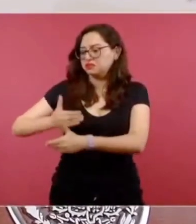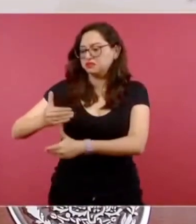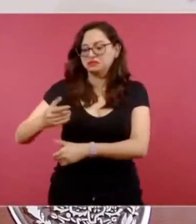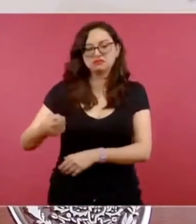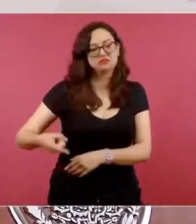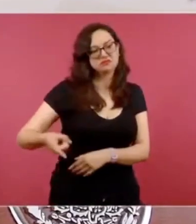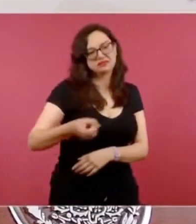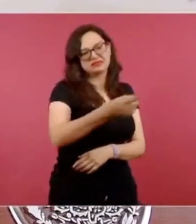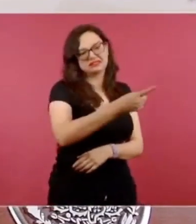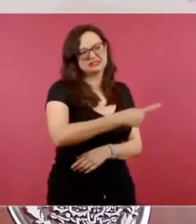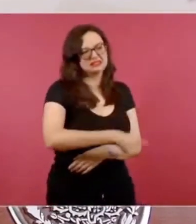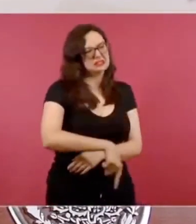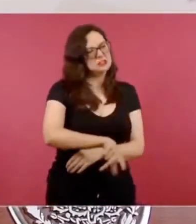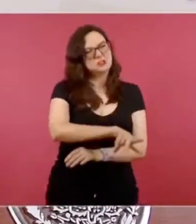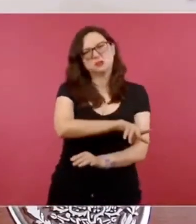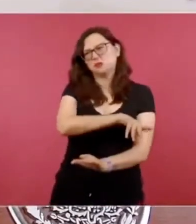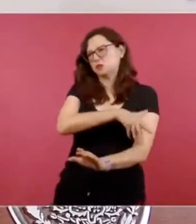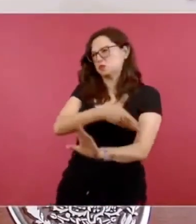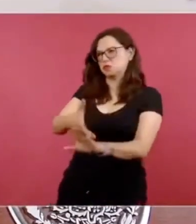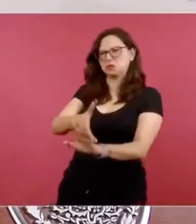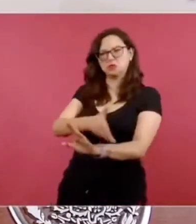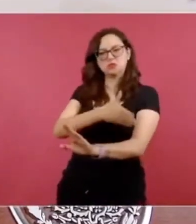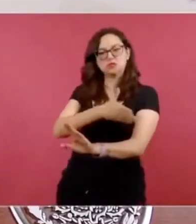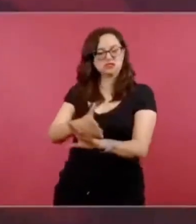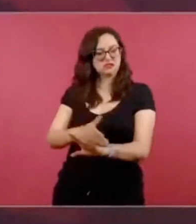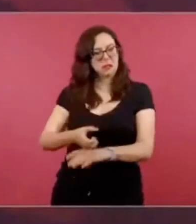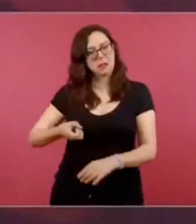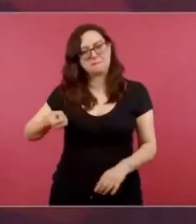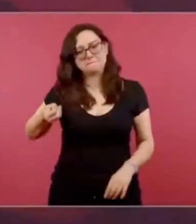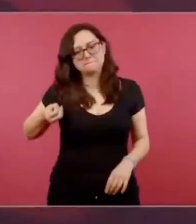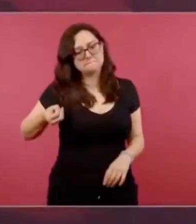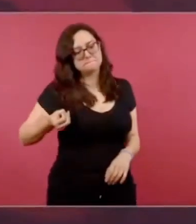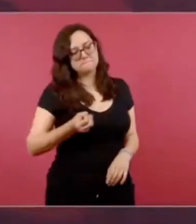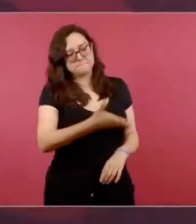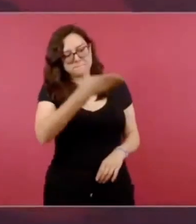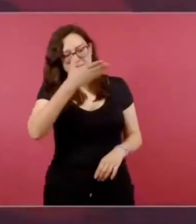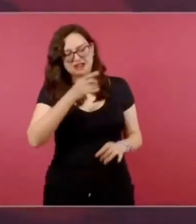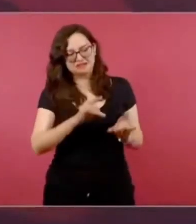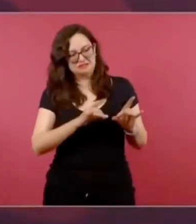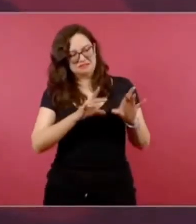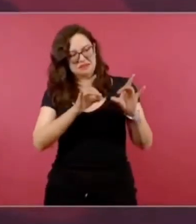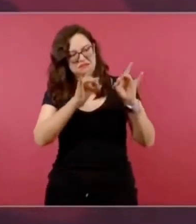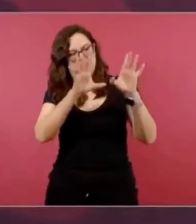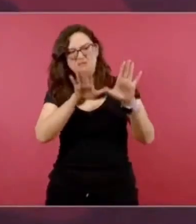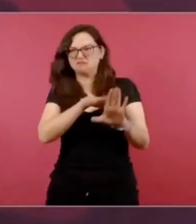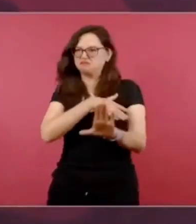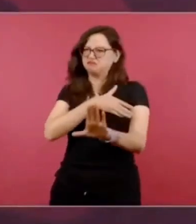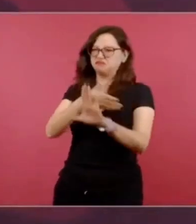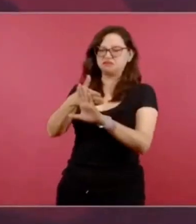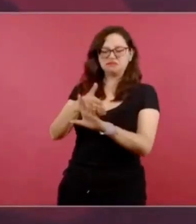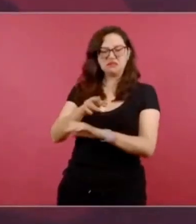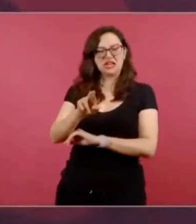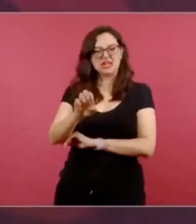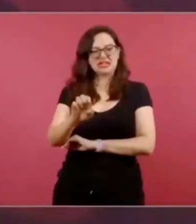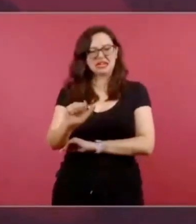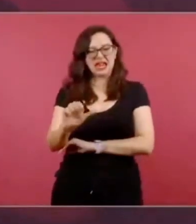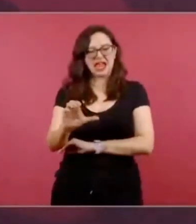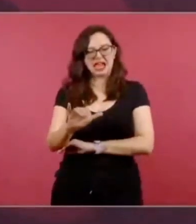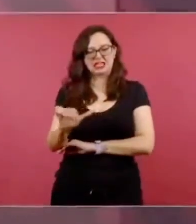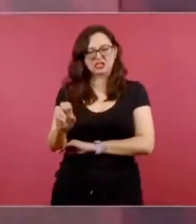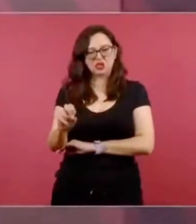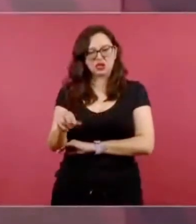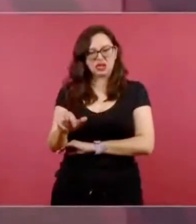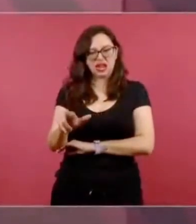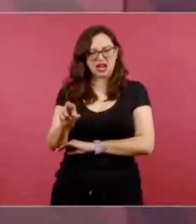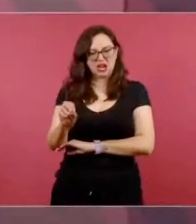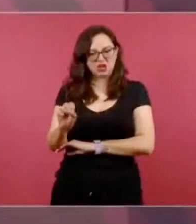El presidente Juárez, que buscaba el cambio, la reforma, decía en